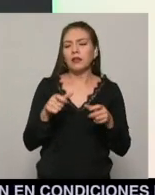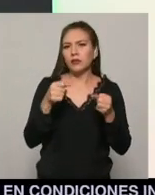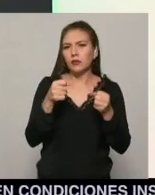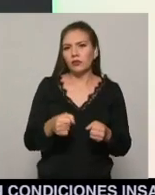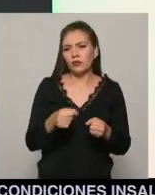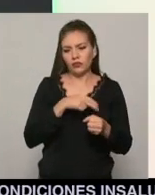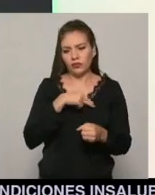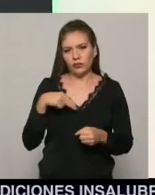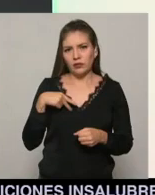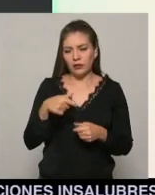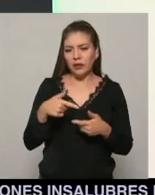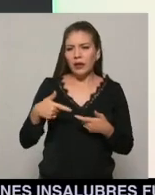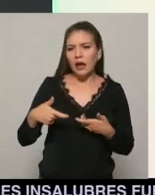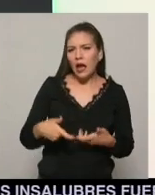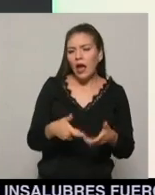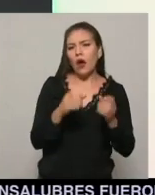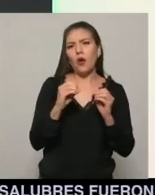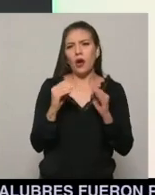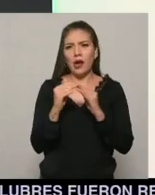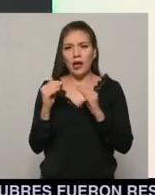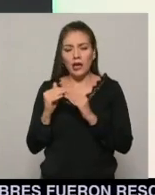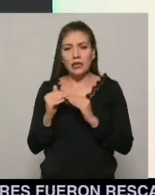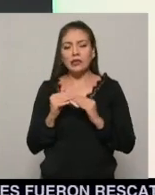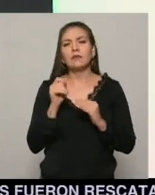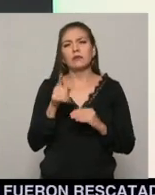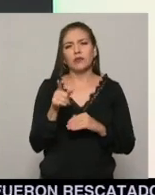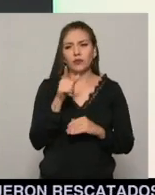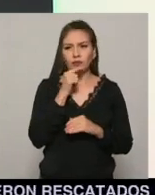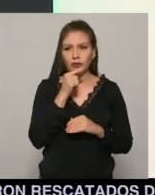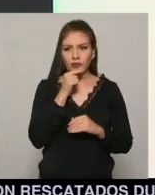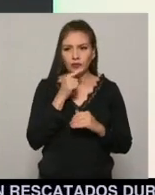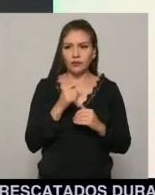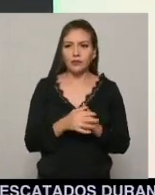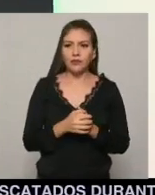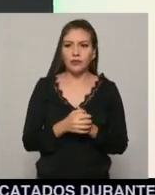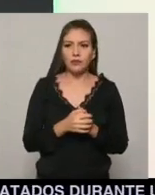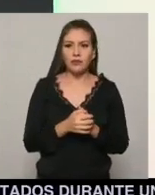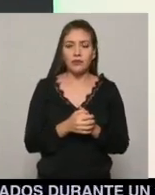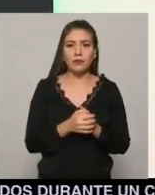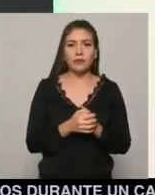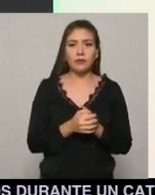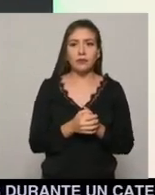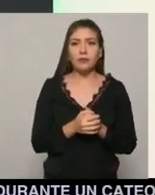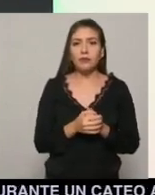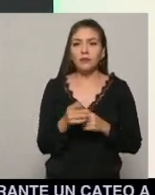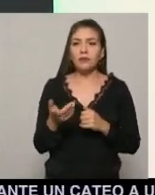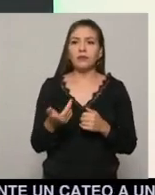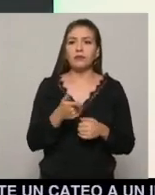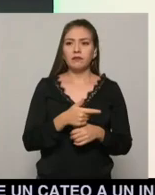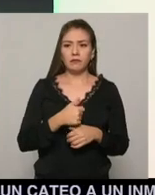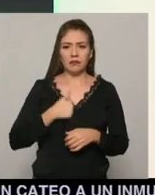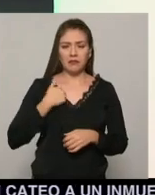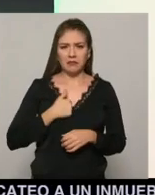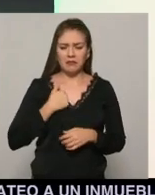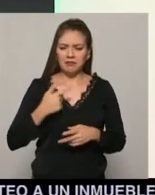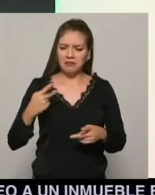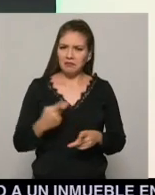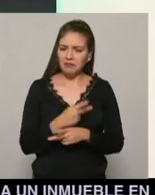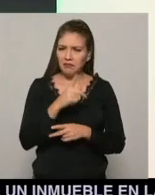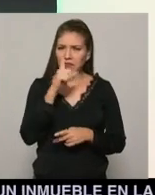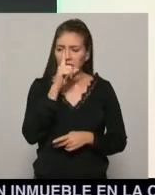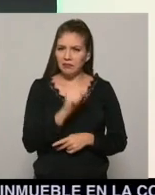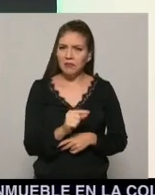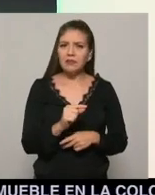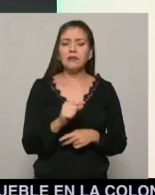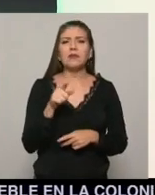calles y en nuestras casas, que son los policías. Pues ahora ha ocurrido una tragedia lamentable, un